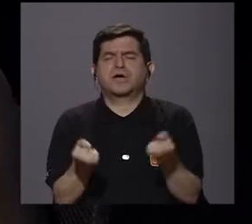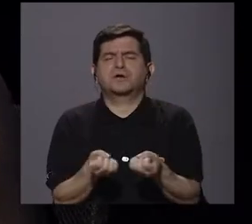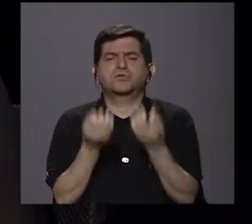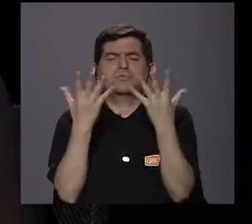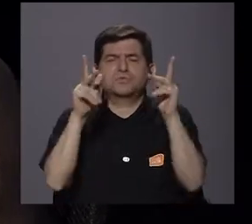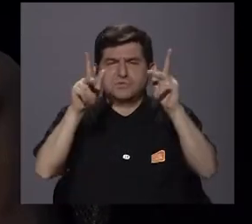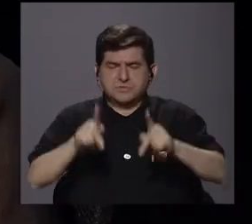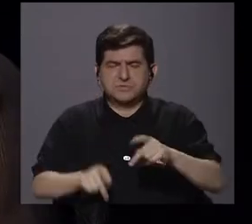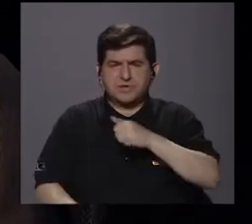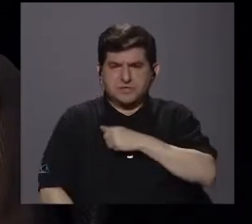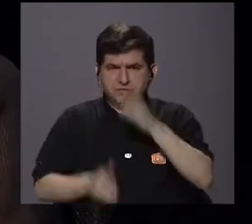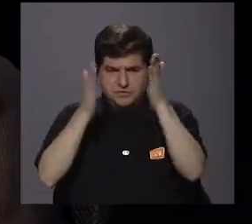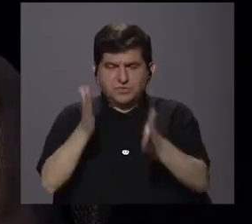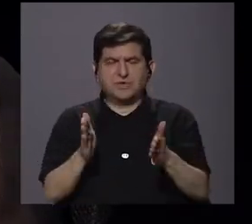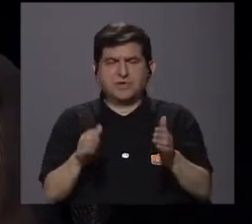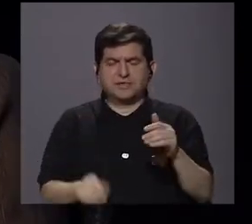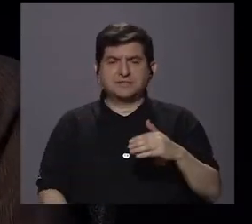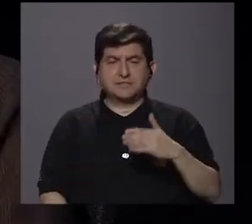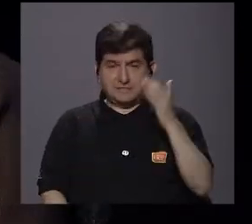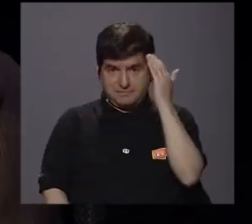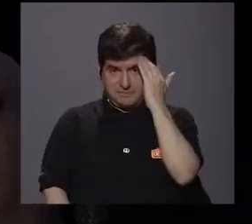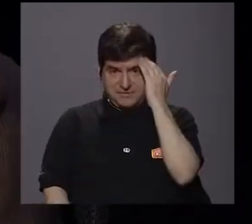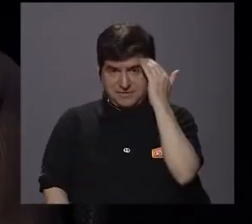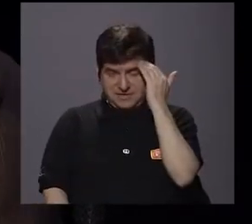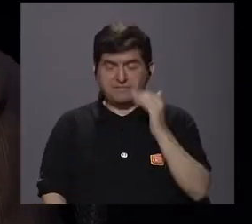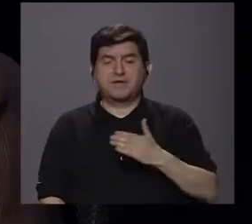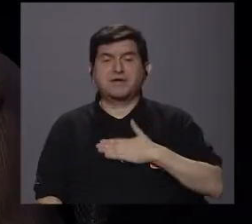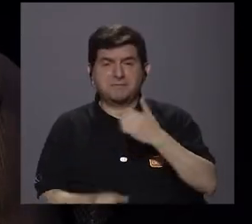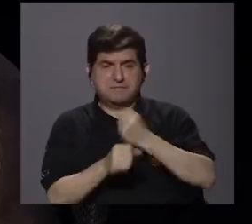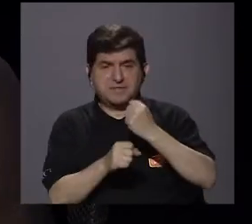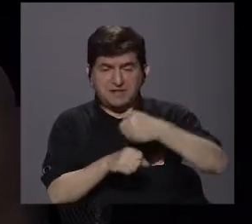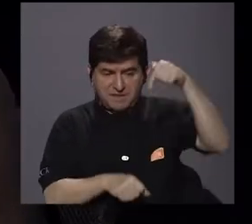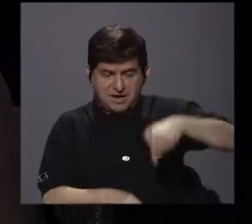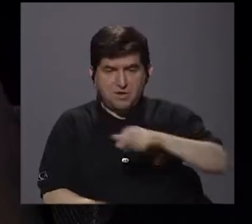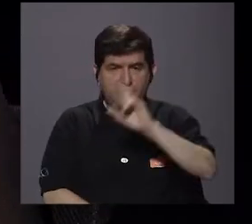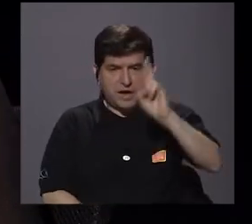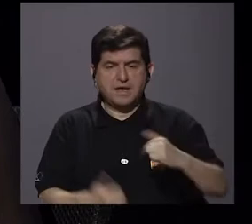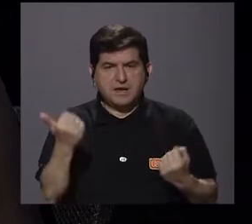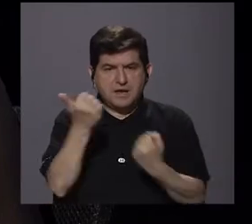muchísimos palestinos que conocieron mi trabajo acá en Costa Rica como activista.